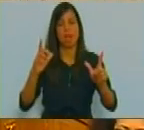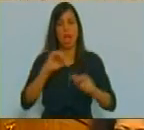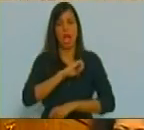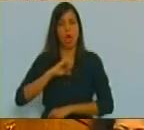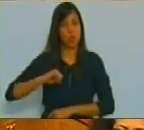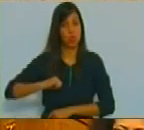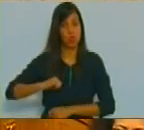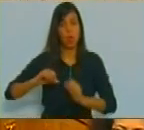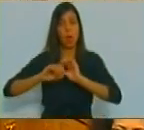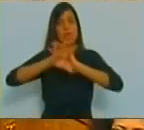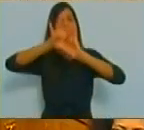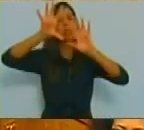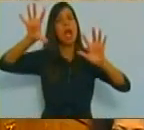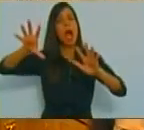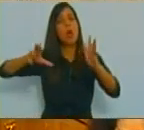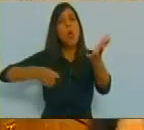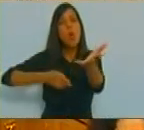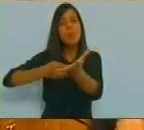transparente